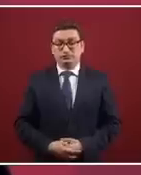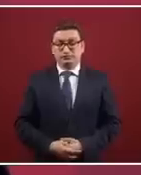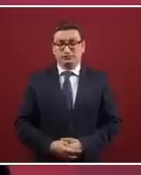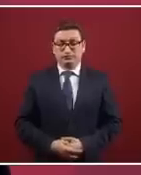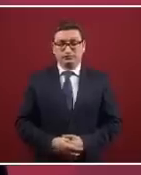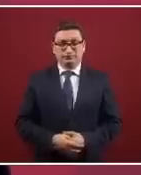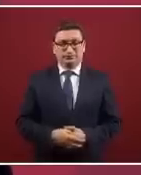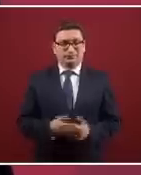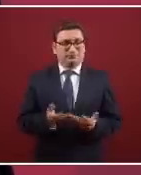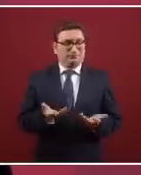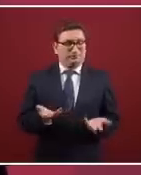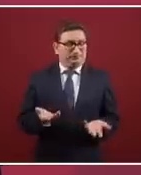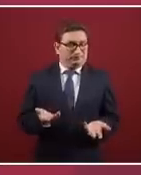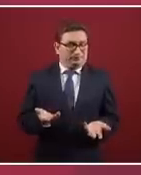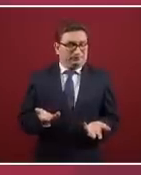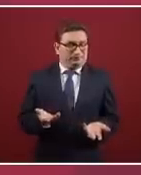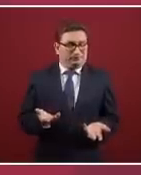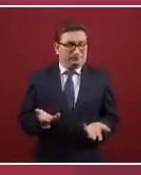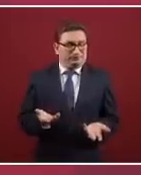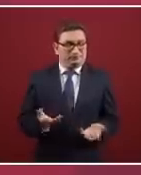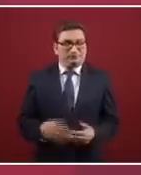Entonces, ya cuando estaba